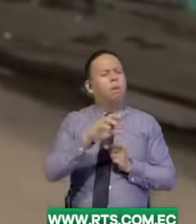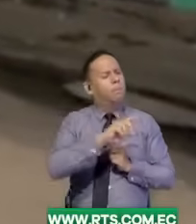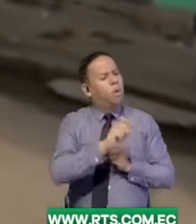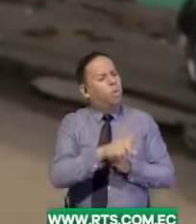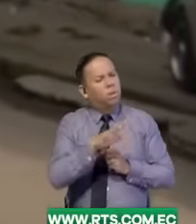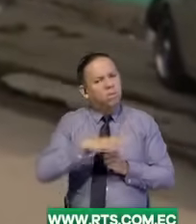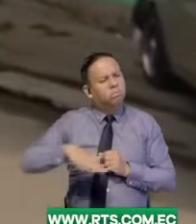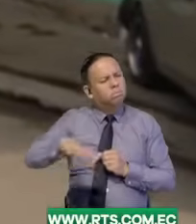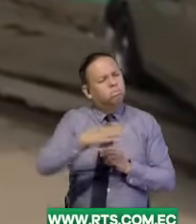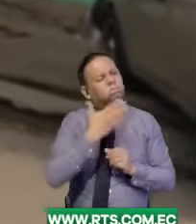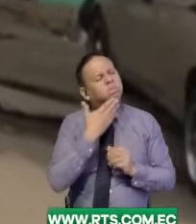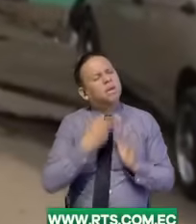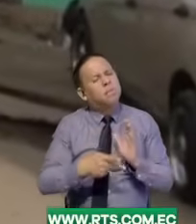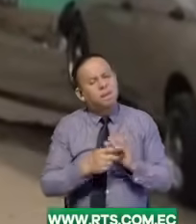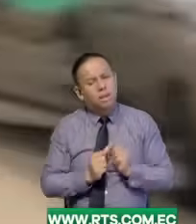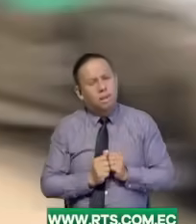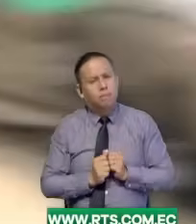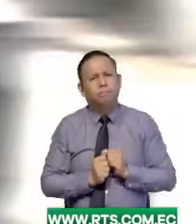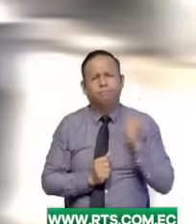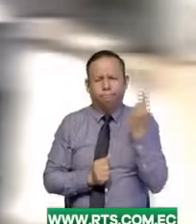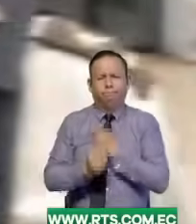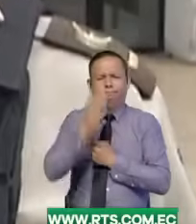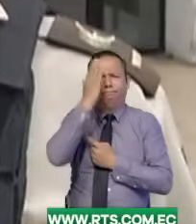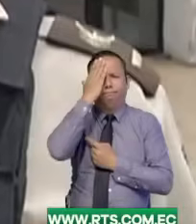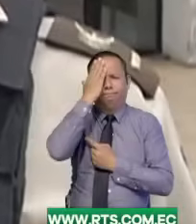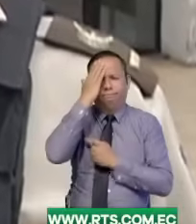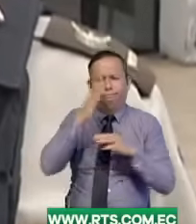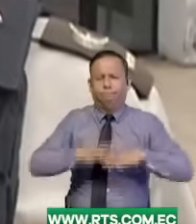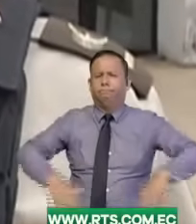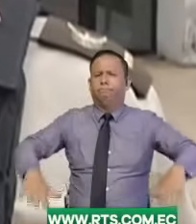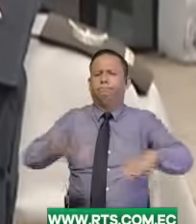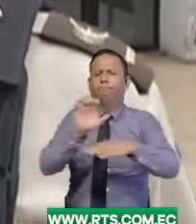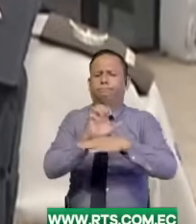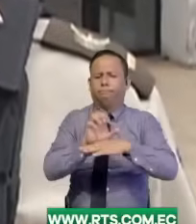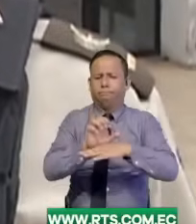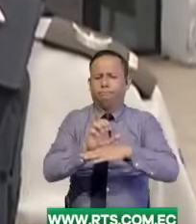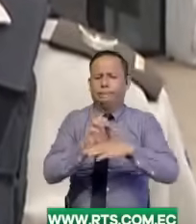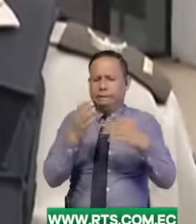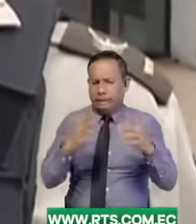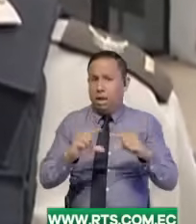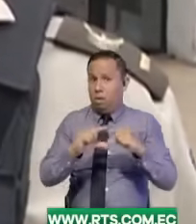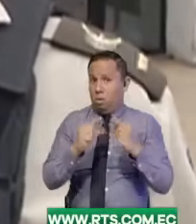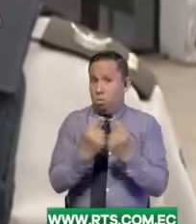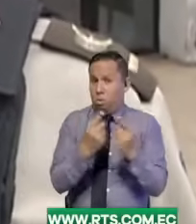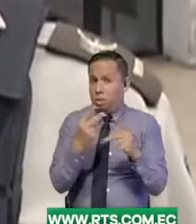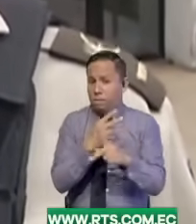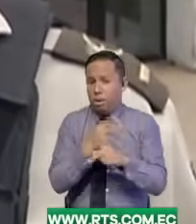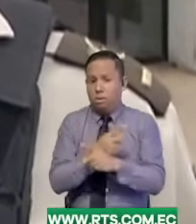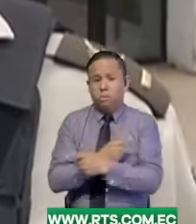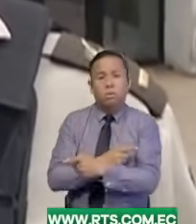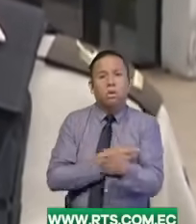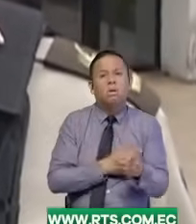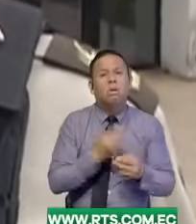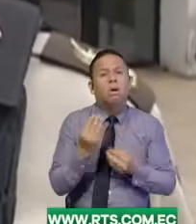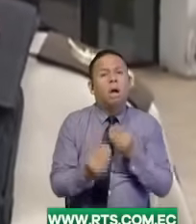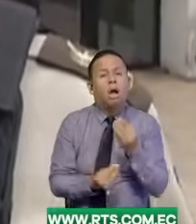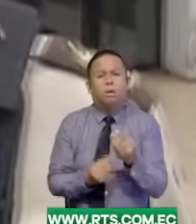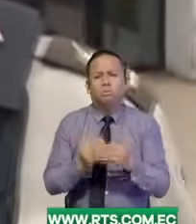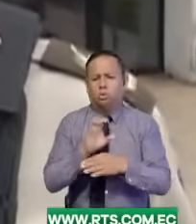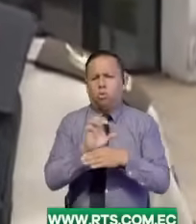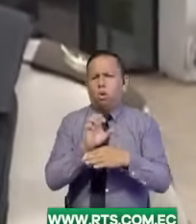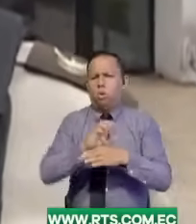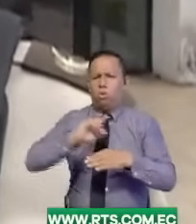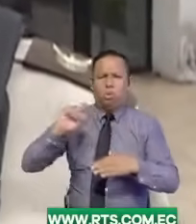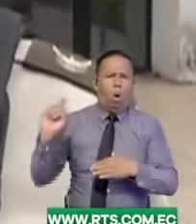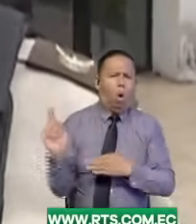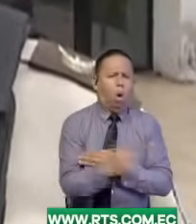todos conocemos y a nivel nacional, estos grupos de delincuencia organizada se encuentran en todo el Ecuador.